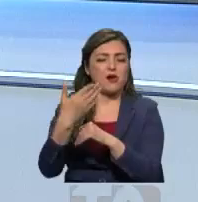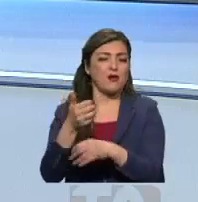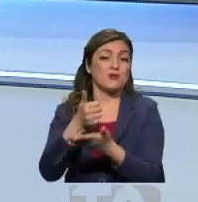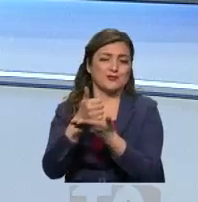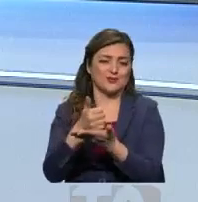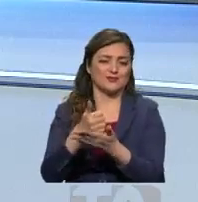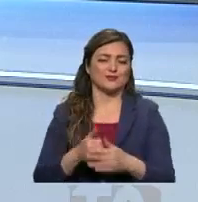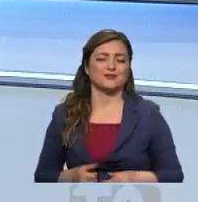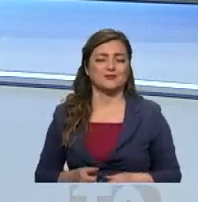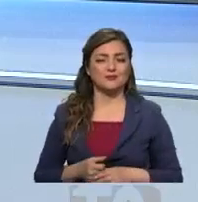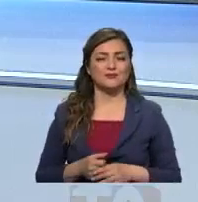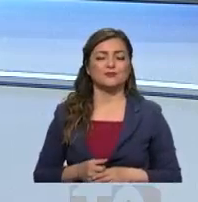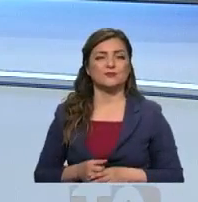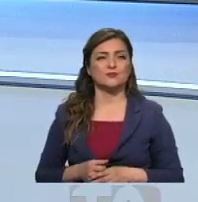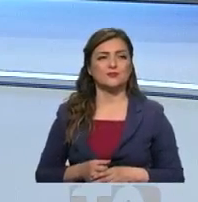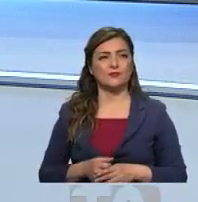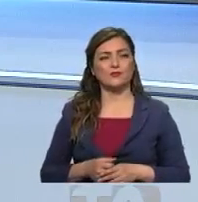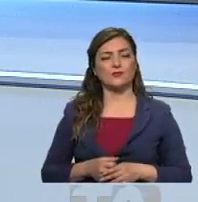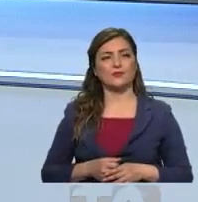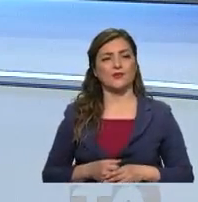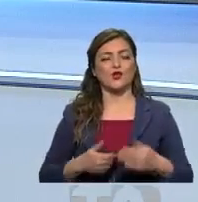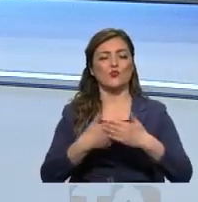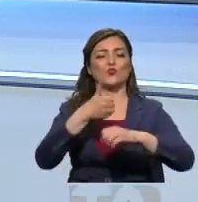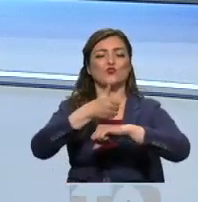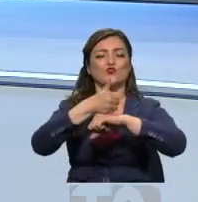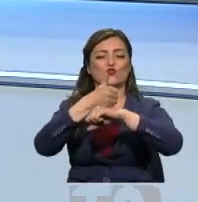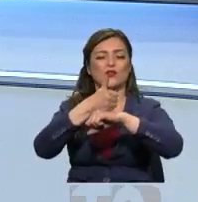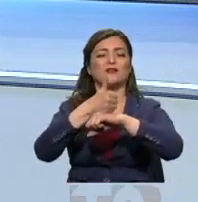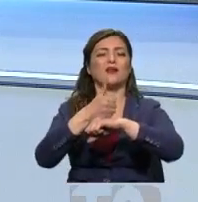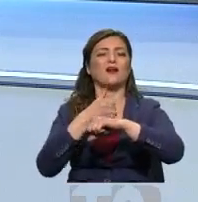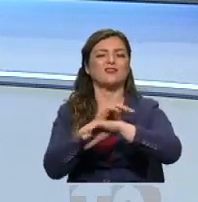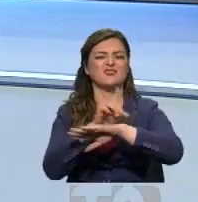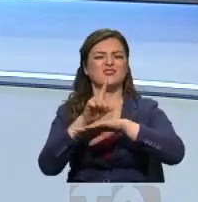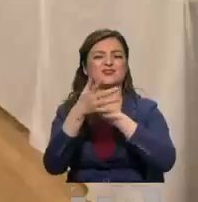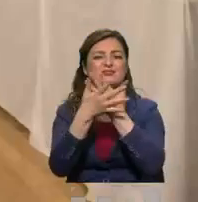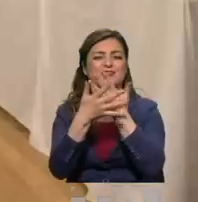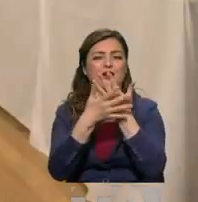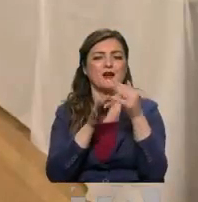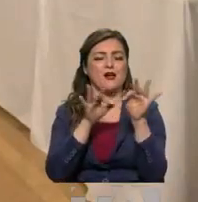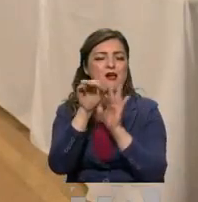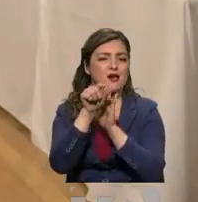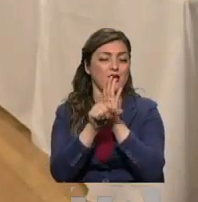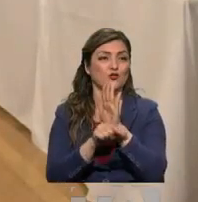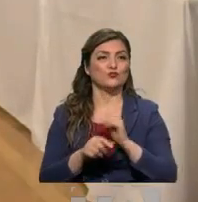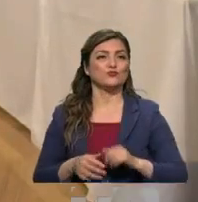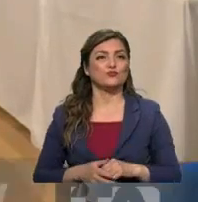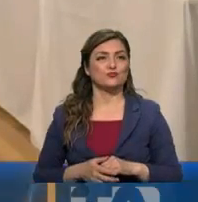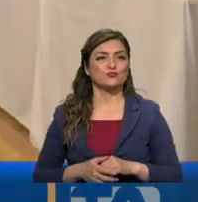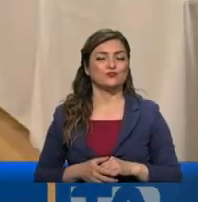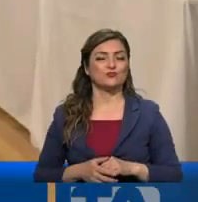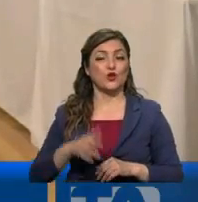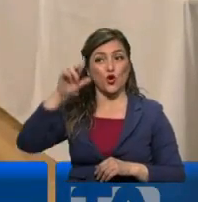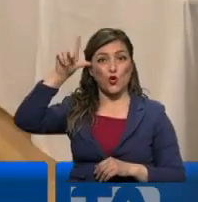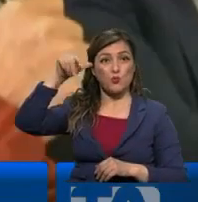beneficios de excarcelación. El nuevo titular del SNAI aseguró que se ultiman detalles. A continuación escuchamos. Su nombramiento se